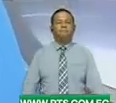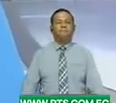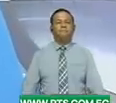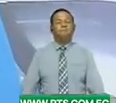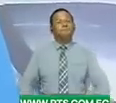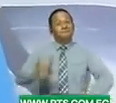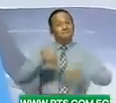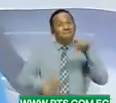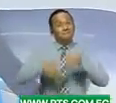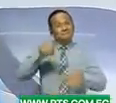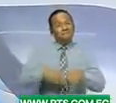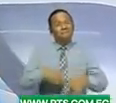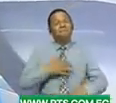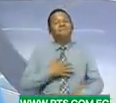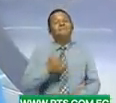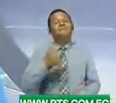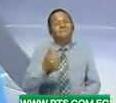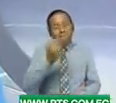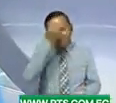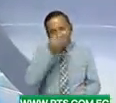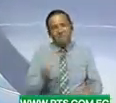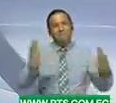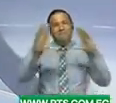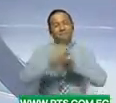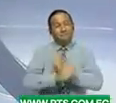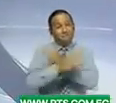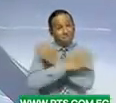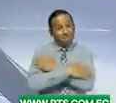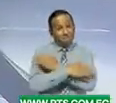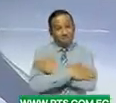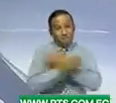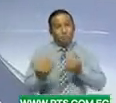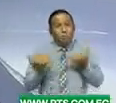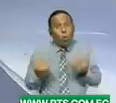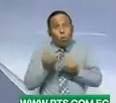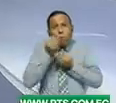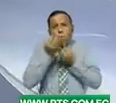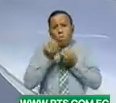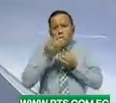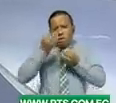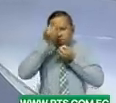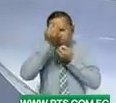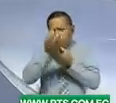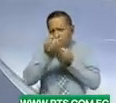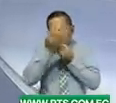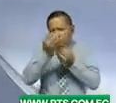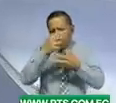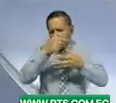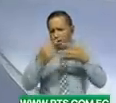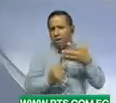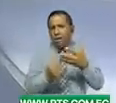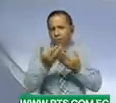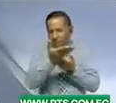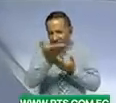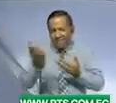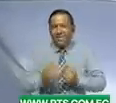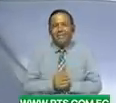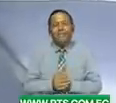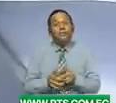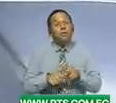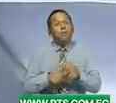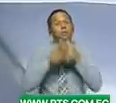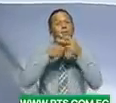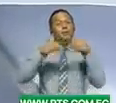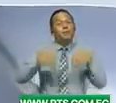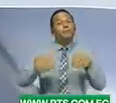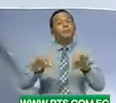Queridos amigos, buenas noches y bienvenidos. Tenemos mucha información para todos ustedes. Aquí iniciamos y lo hacemos